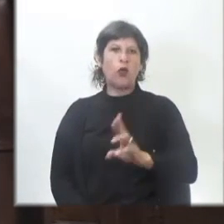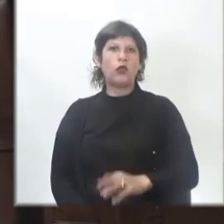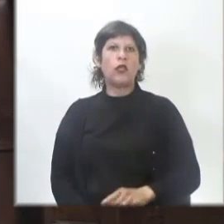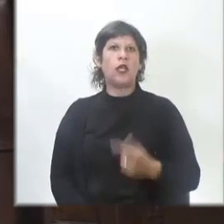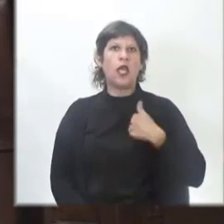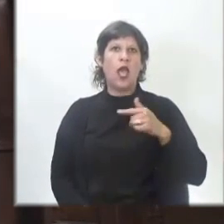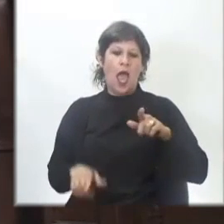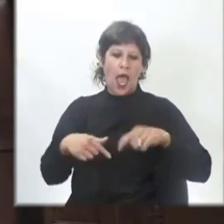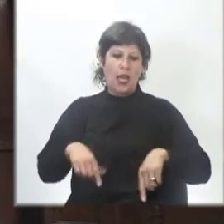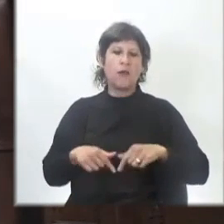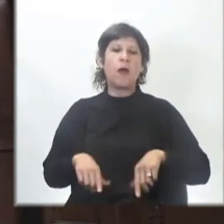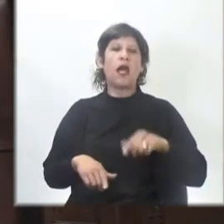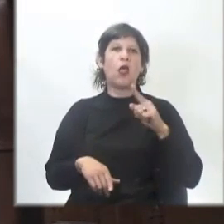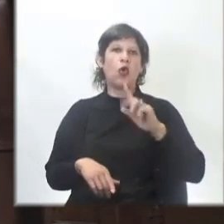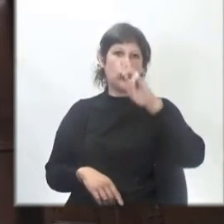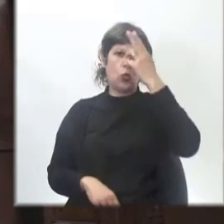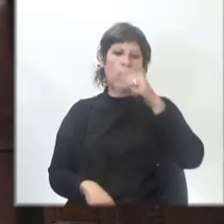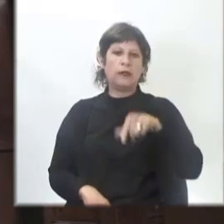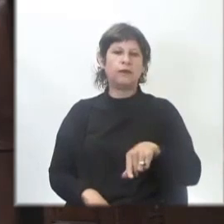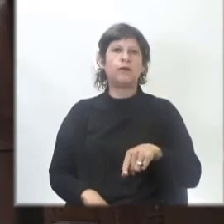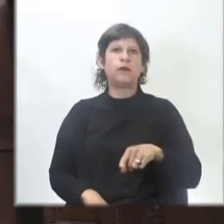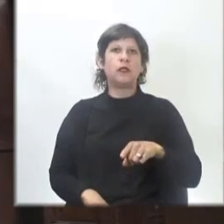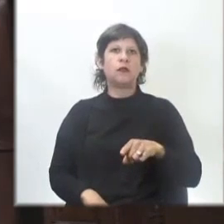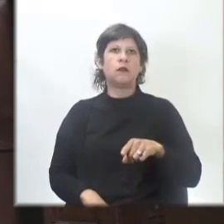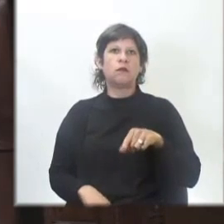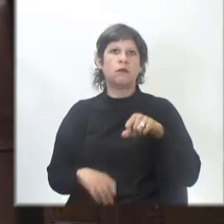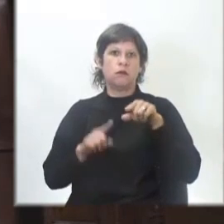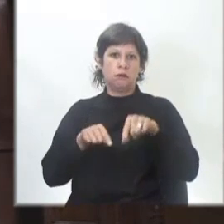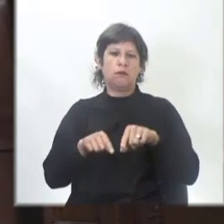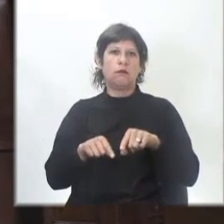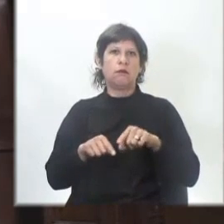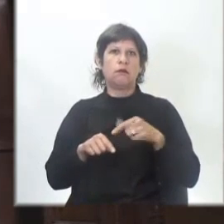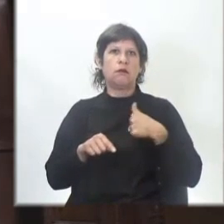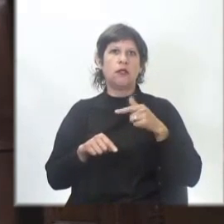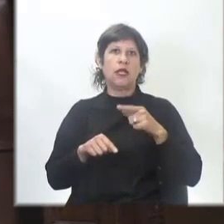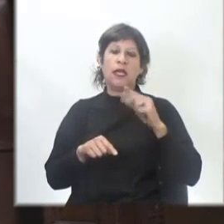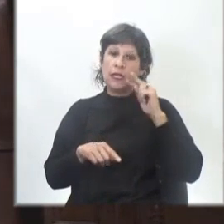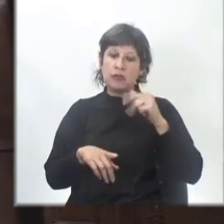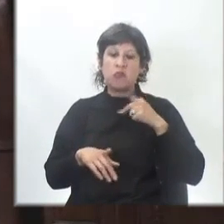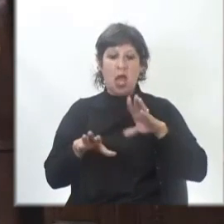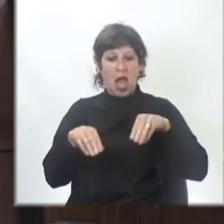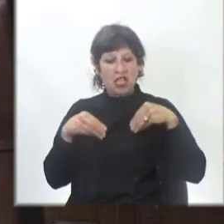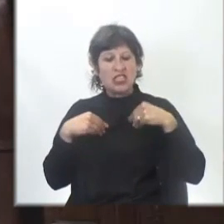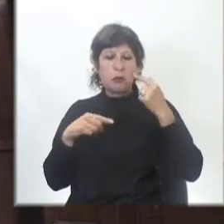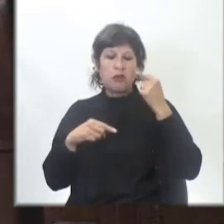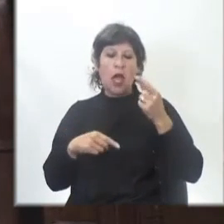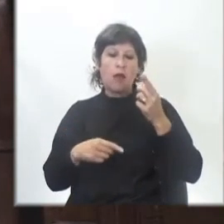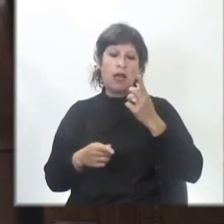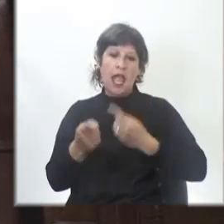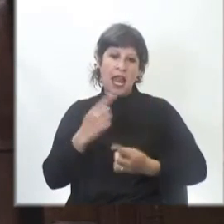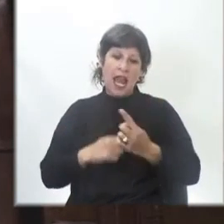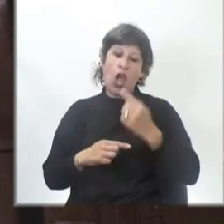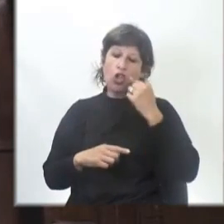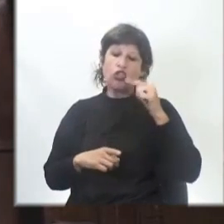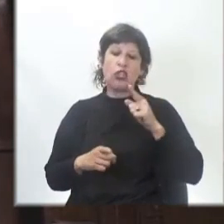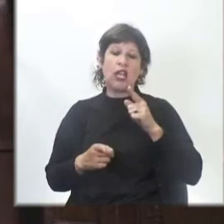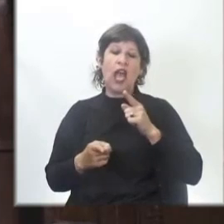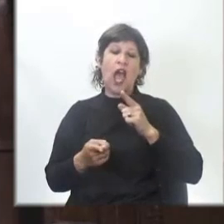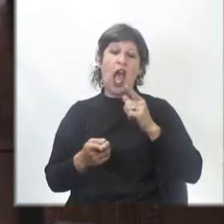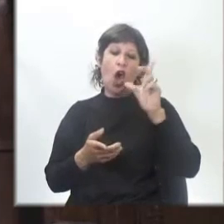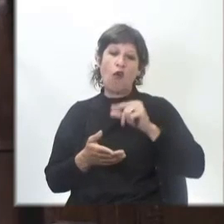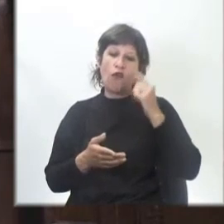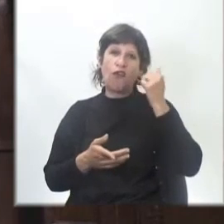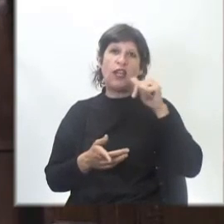al embajador Bustillo lo siguiente: se considera aceptable la contraoferta por 2 aviones C-130H que han